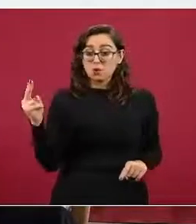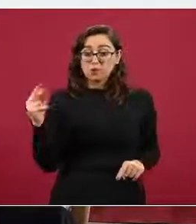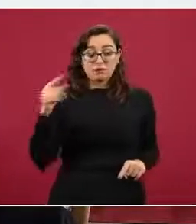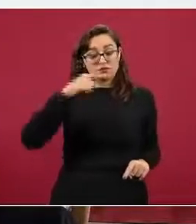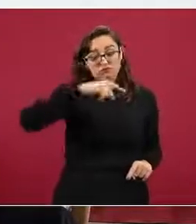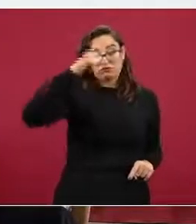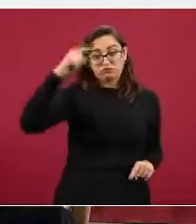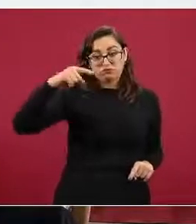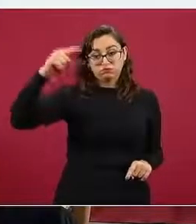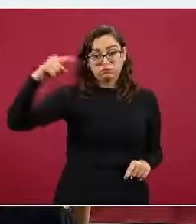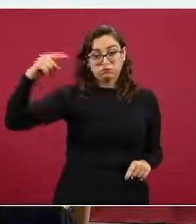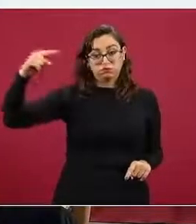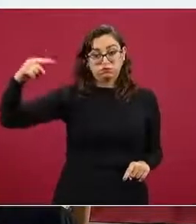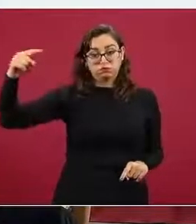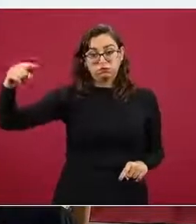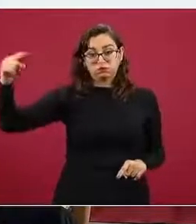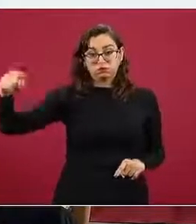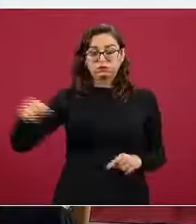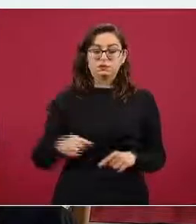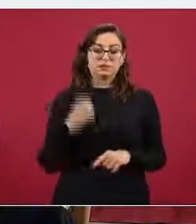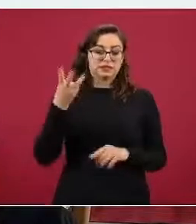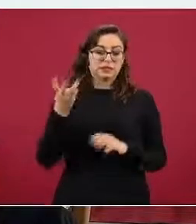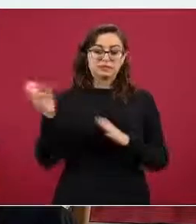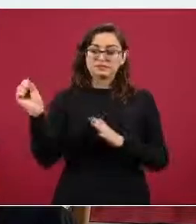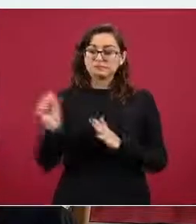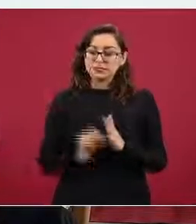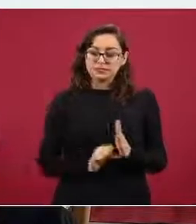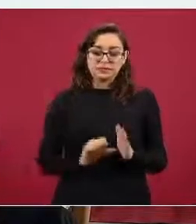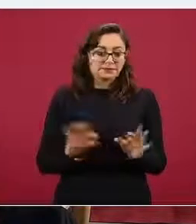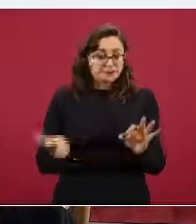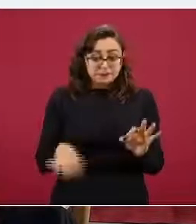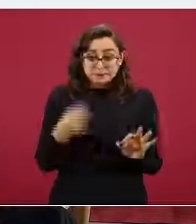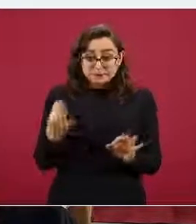noviembre, 3 meses. ¿Esta sí es la última? Perfecto.